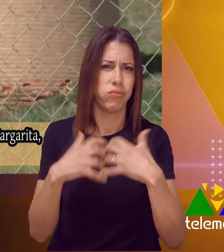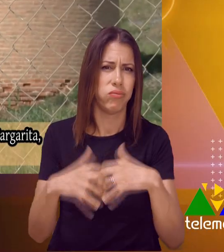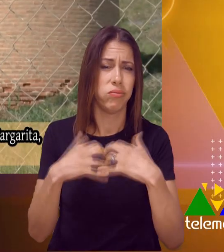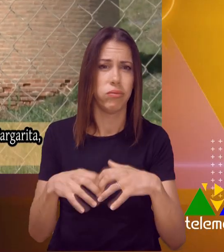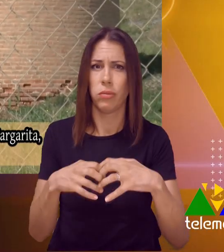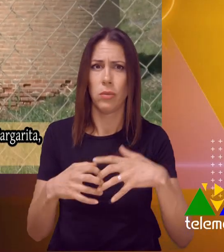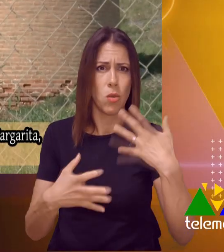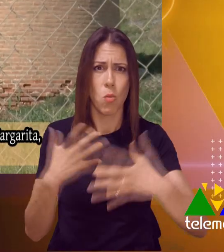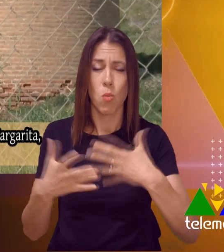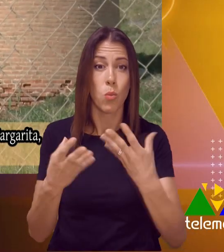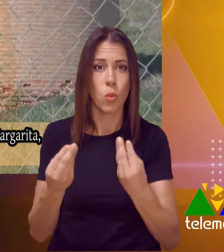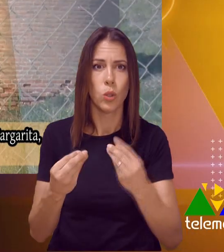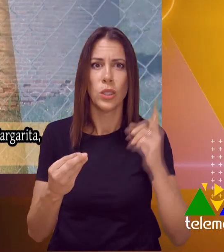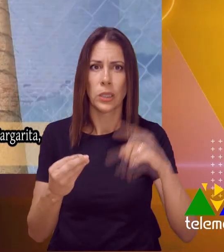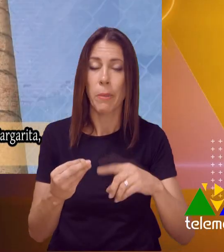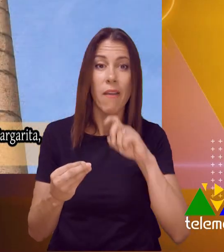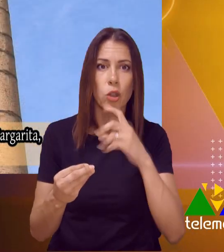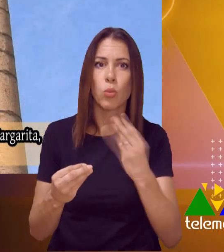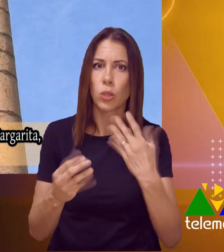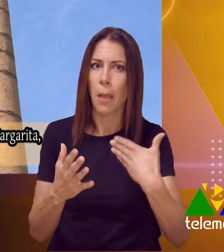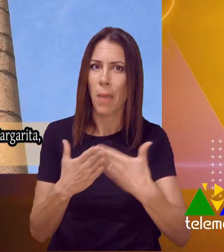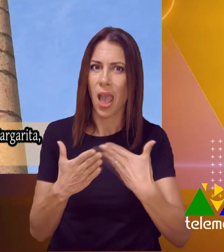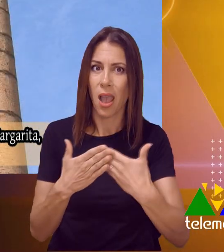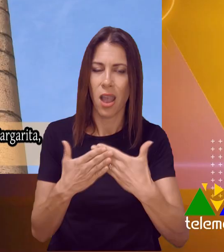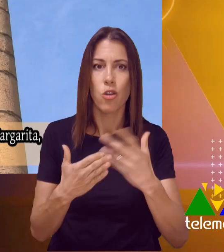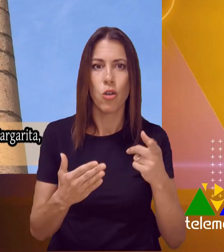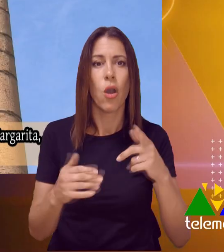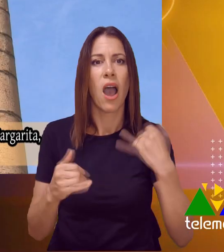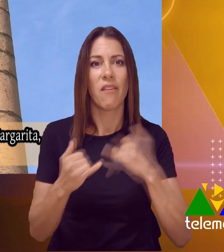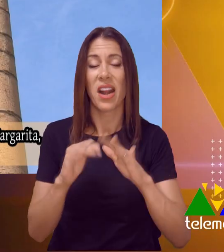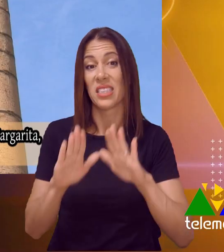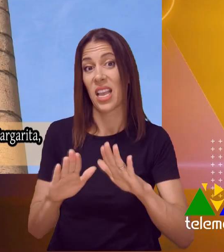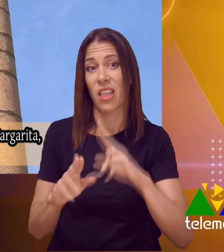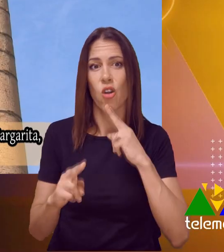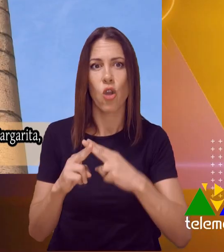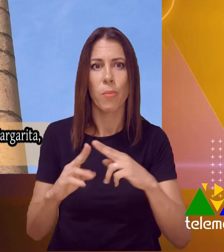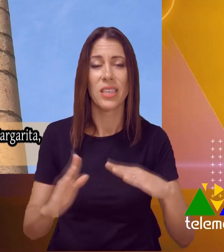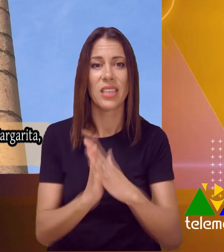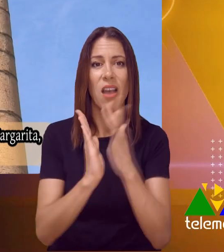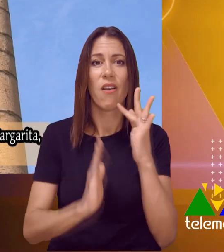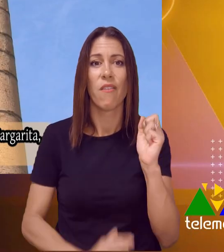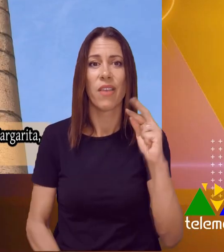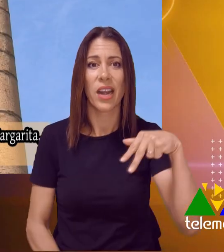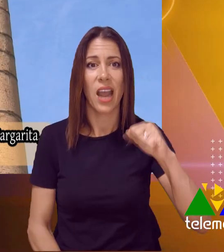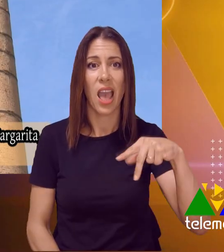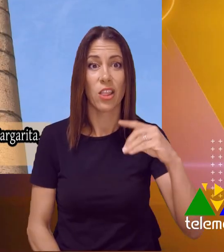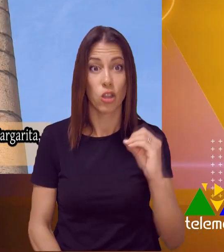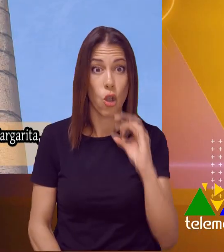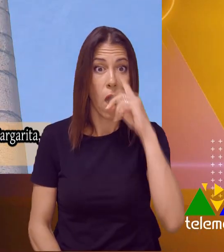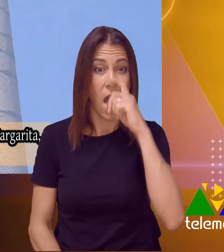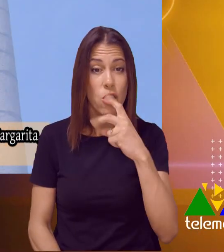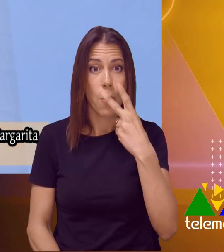una fábrica que además pasó por muchas manos, se ha quedado el nombre de San Fernando, y en los años 20 la